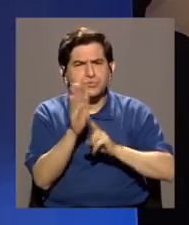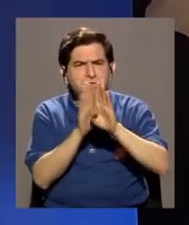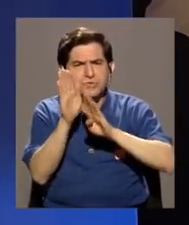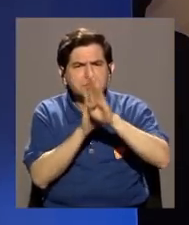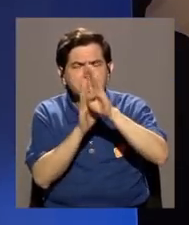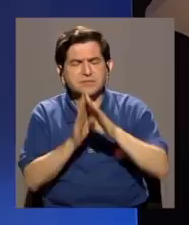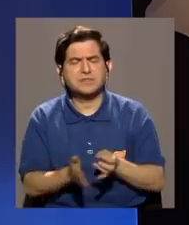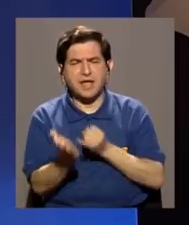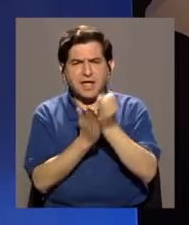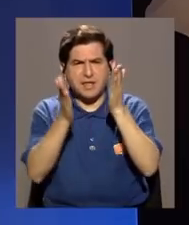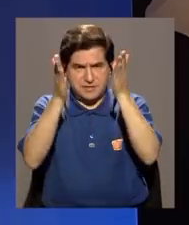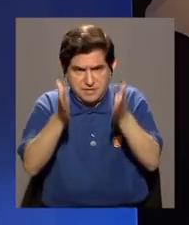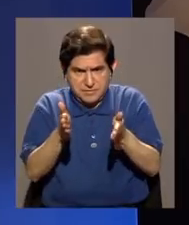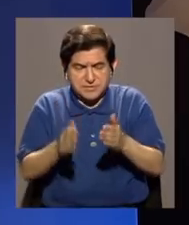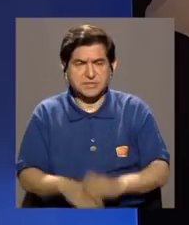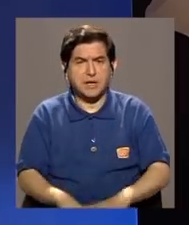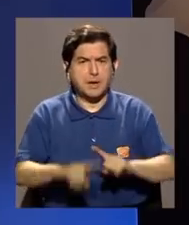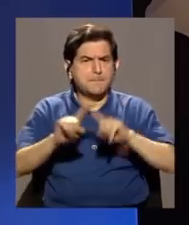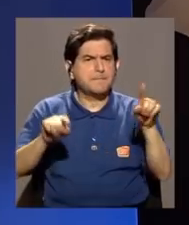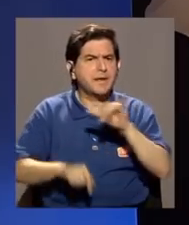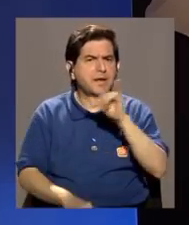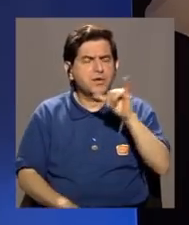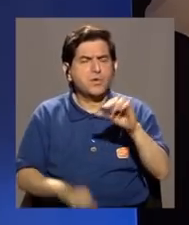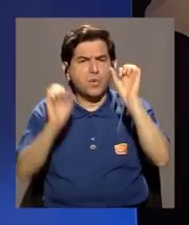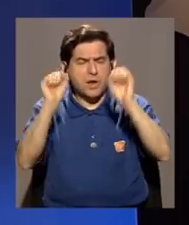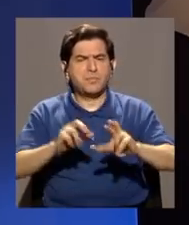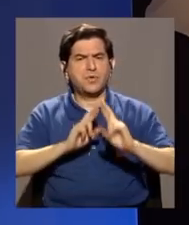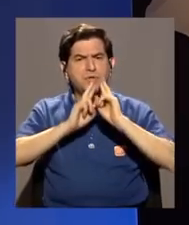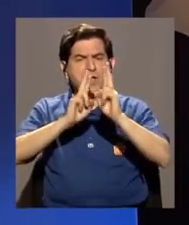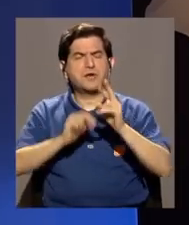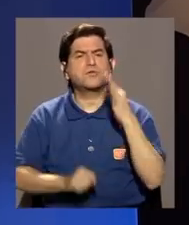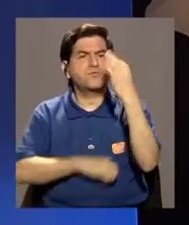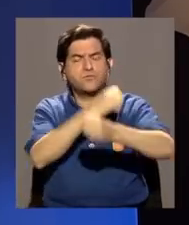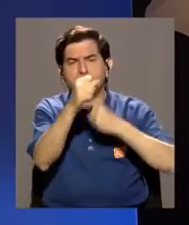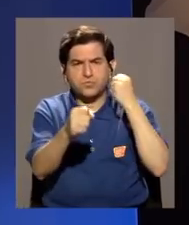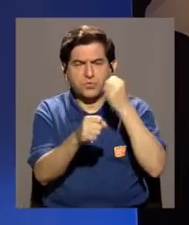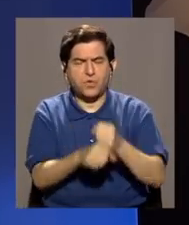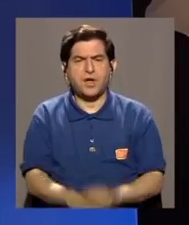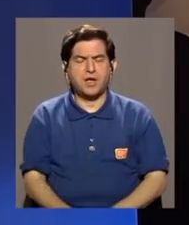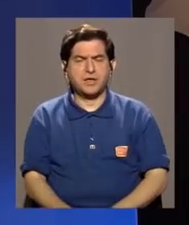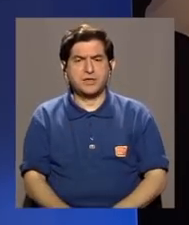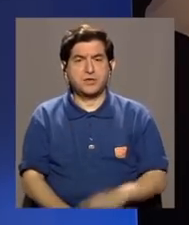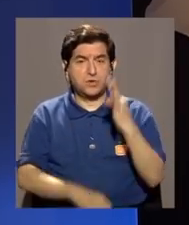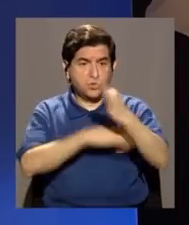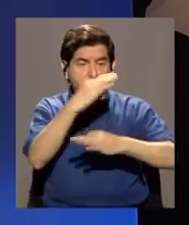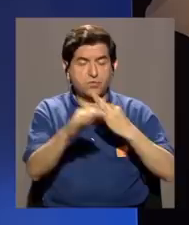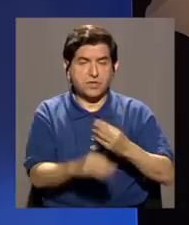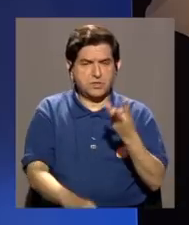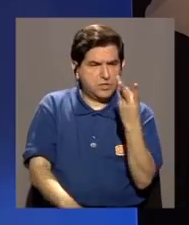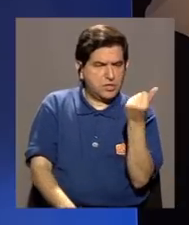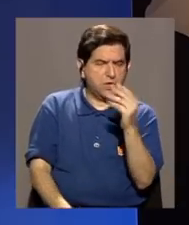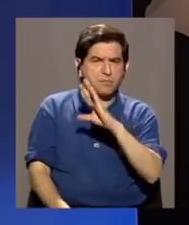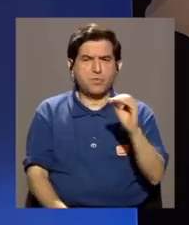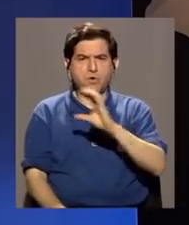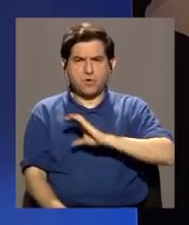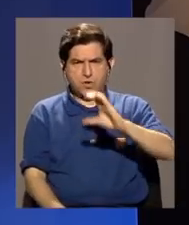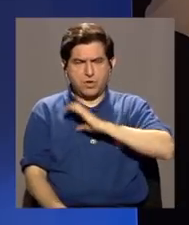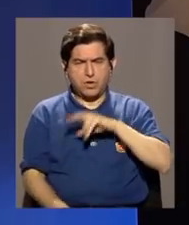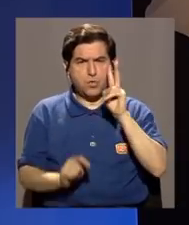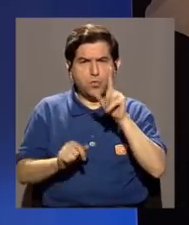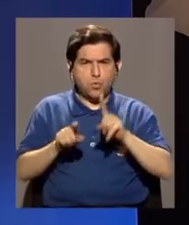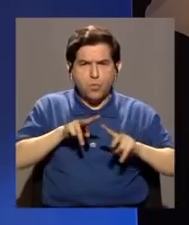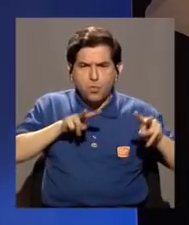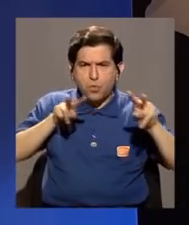desarrollando como investigadora pero sobre todo lo que podría rendir frutos del año que viene en lo cuantitativo y lo cualitativo desde un observatorio